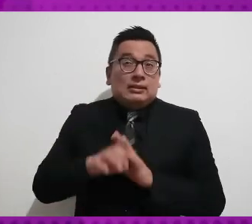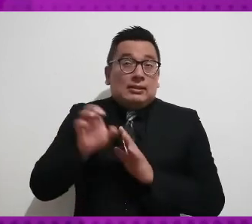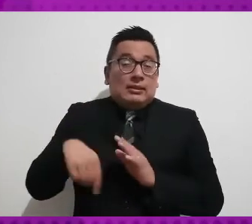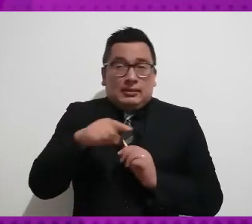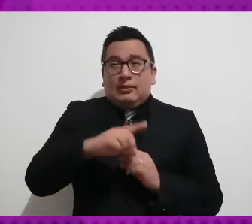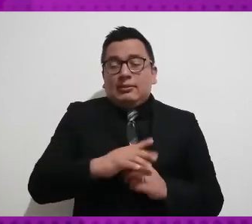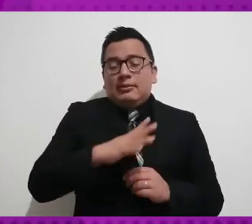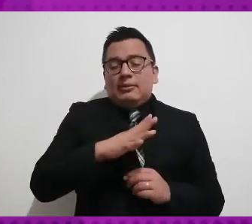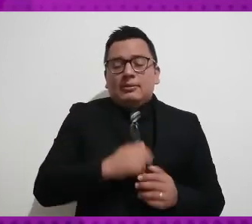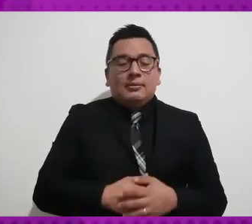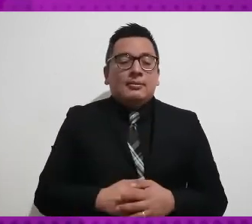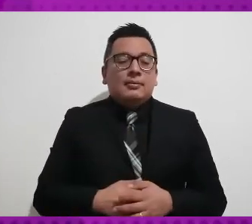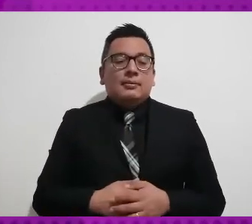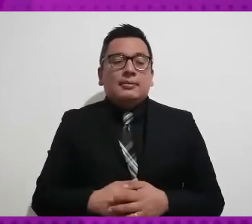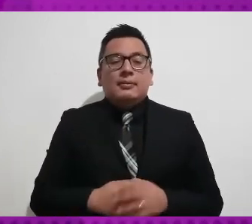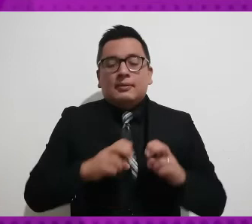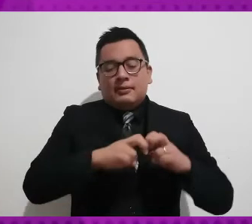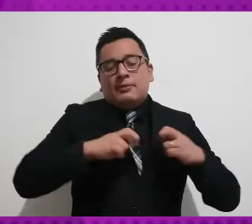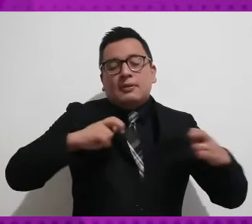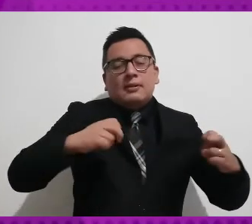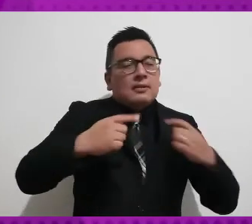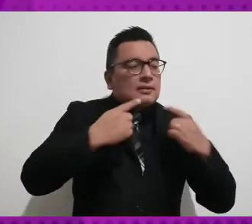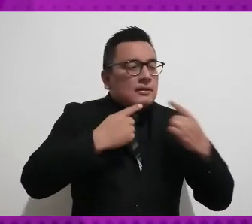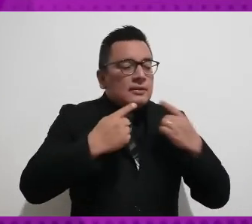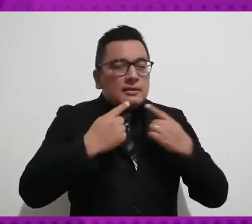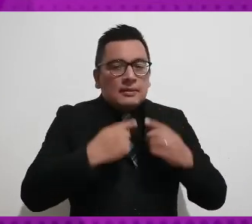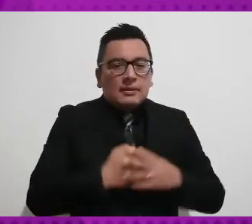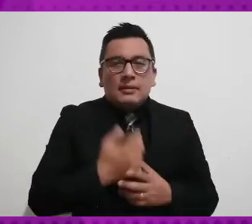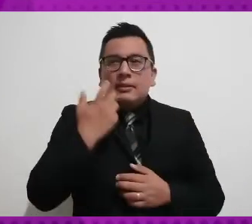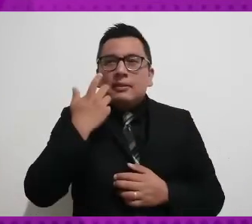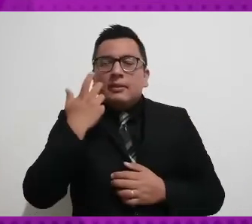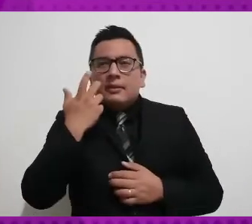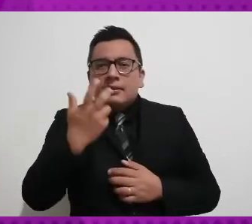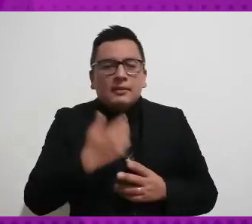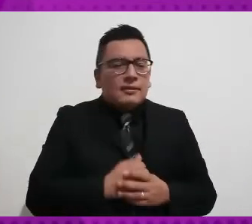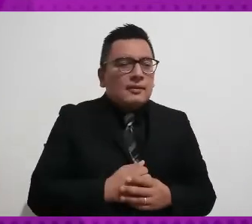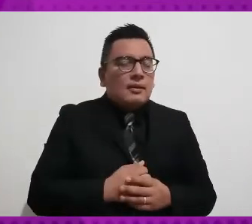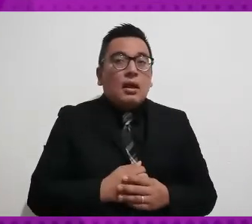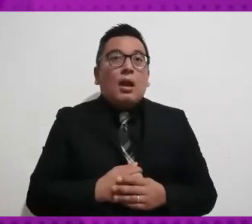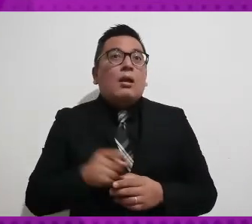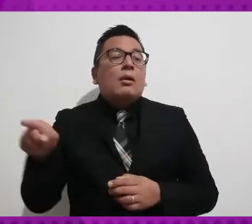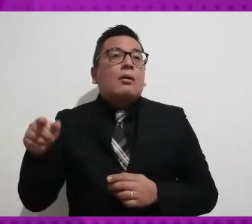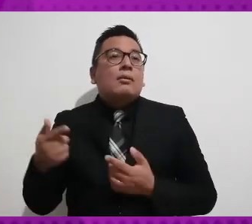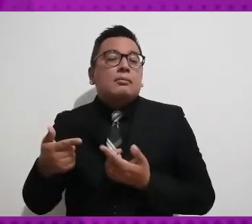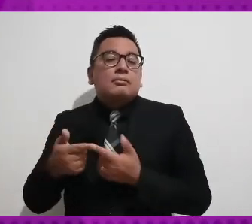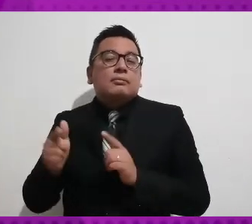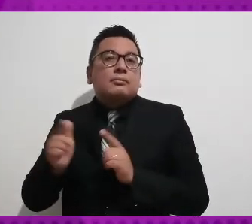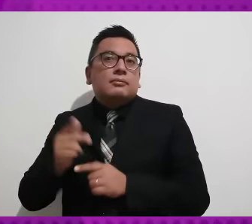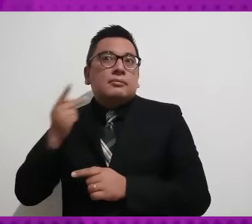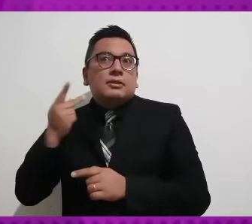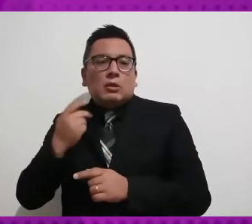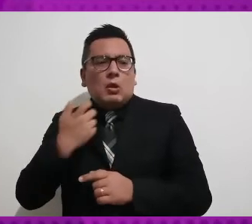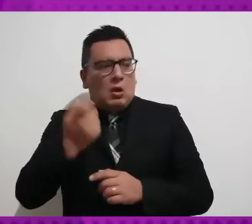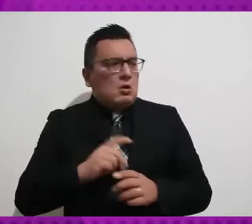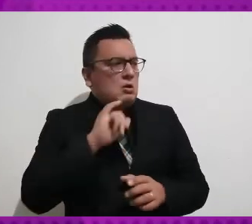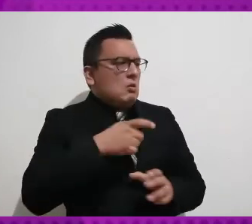mesa del Consejo de cambiar el formato de debates, los primeros que se resisten son los partidos políticos, los representantes, y no quieren cambiar el formato.